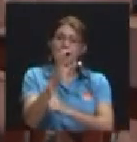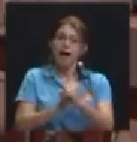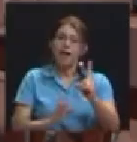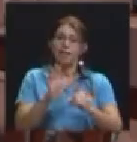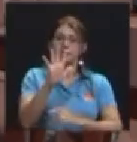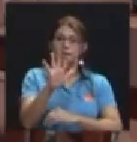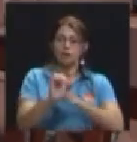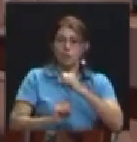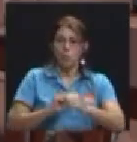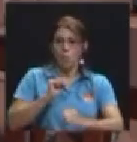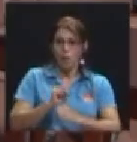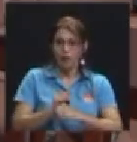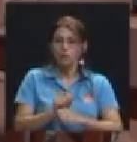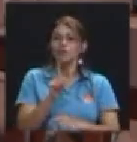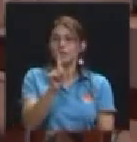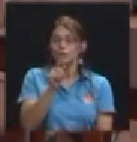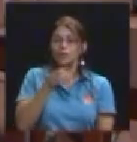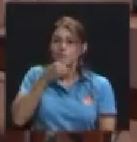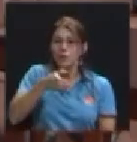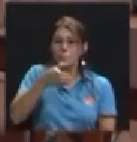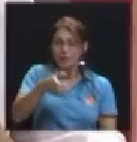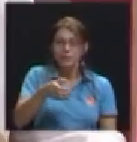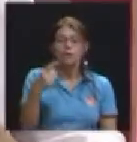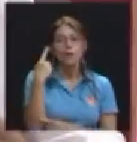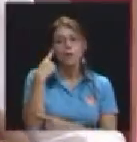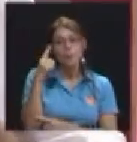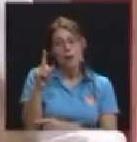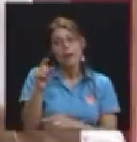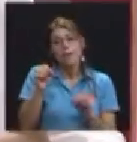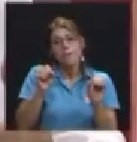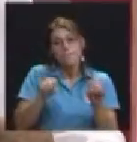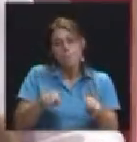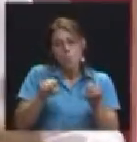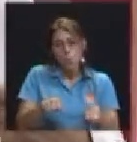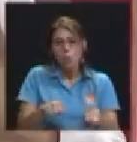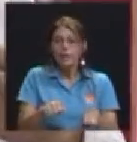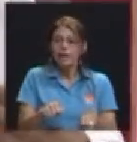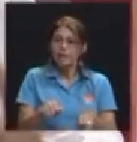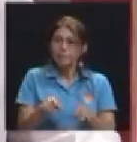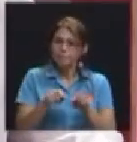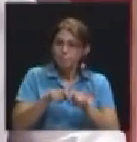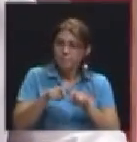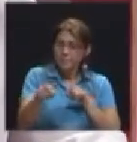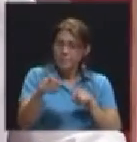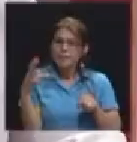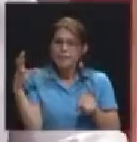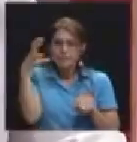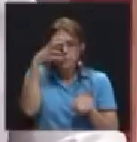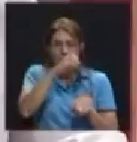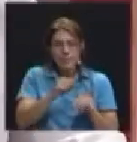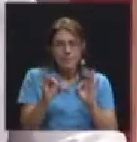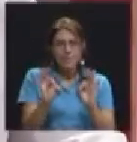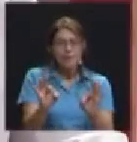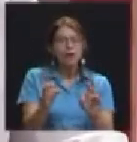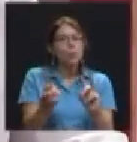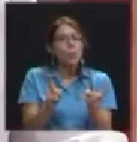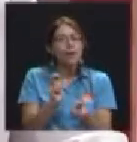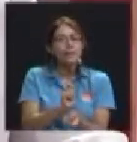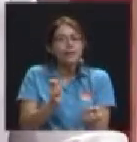parte de las recomendaciones, para poder tener una mejor medición de los cambios que se van dando en el